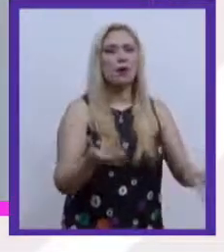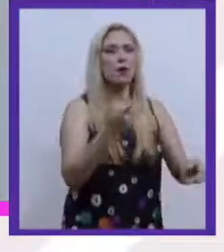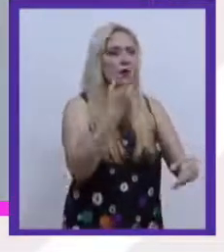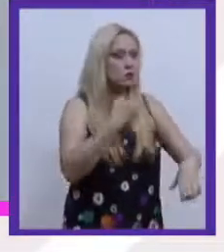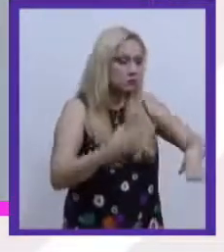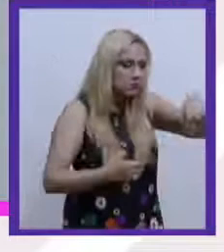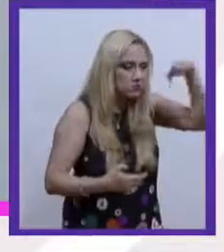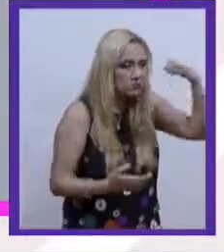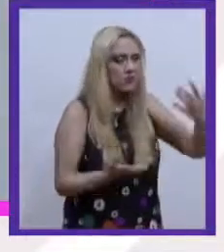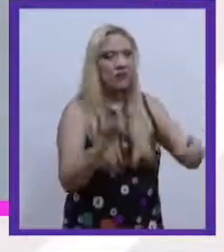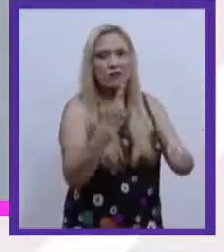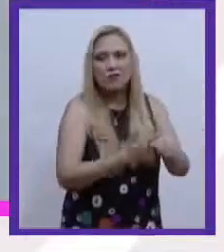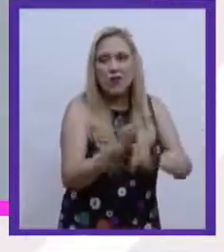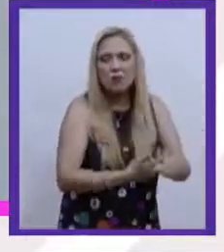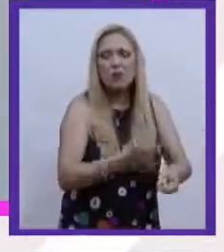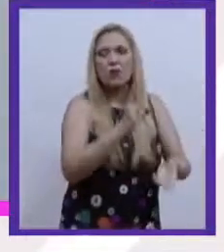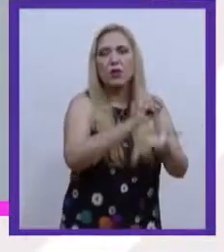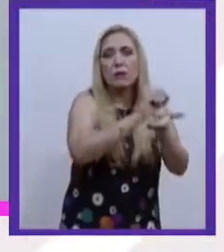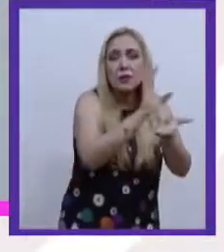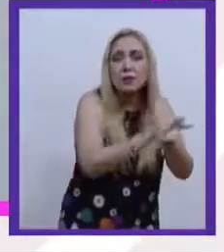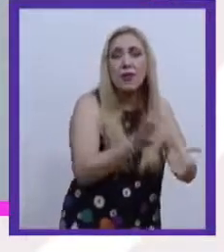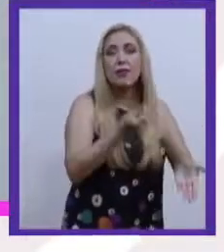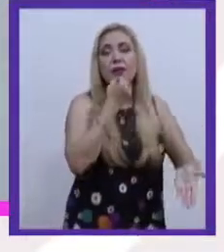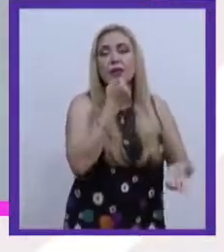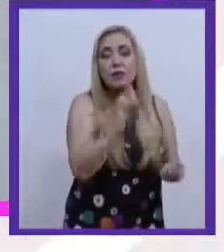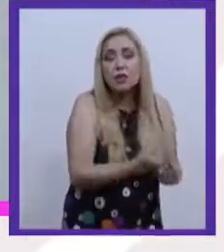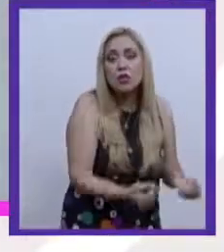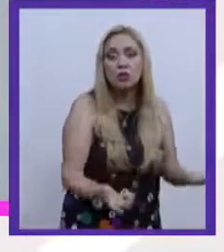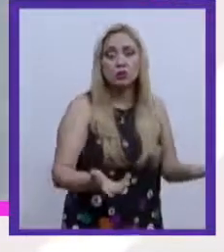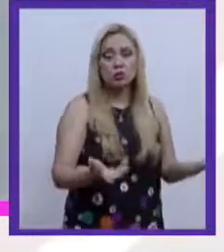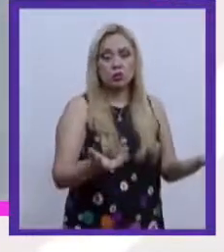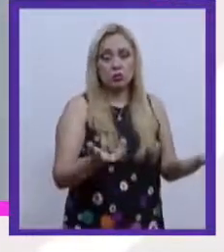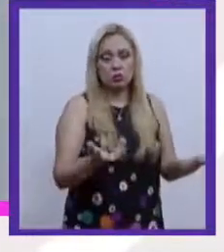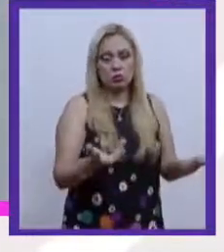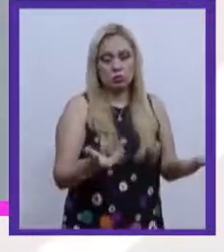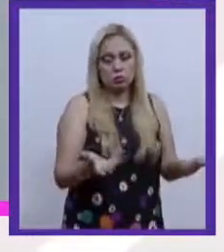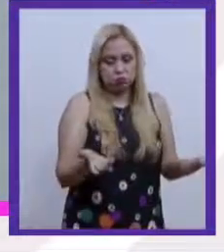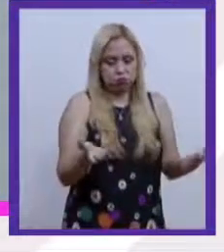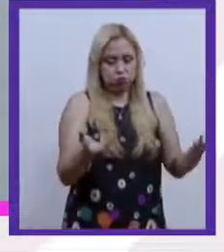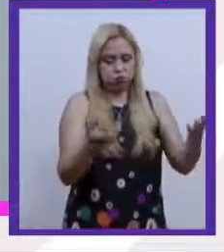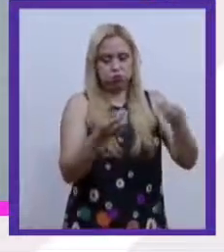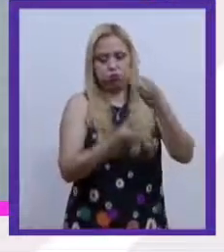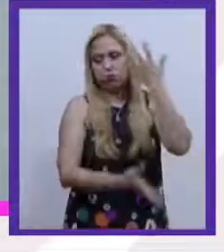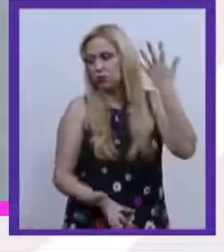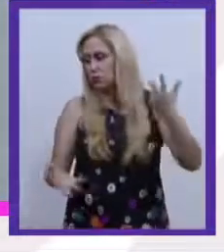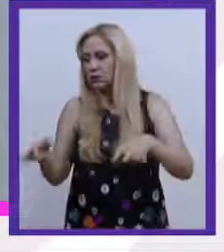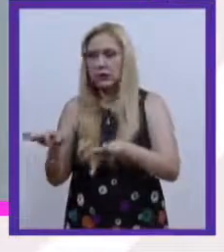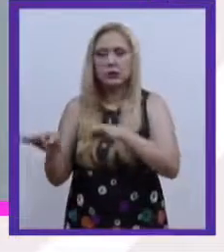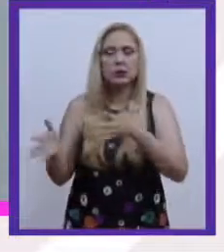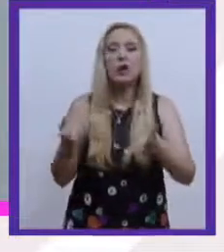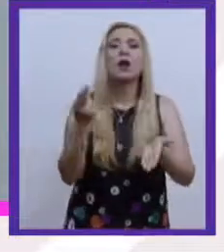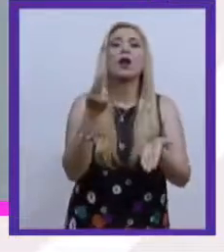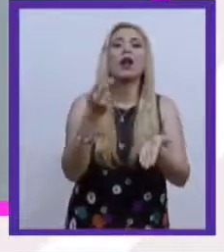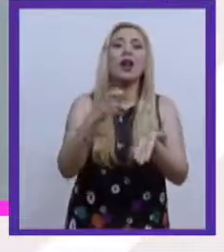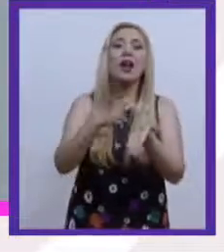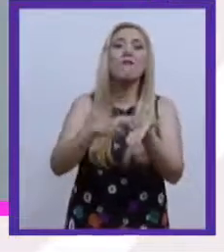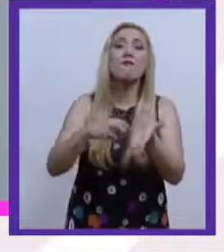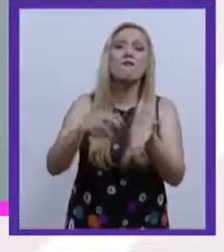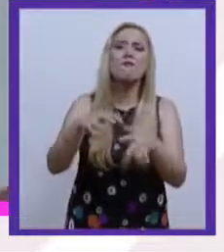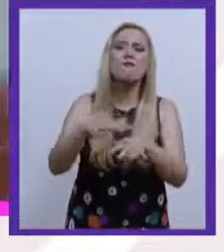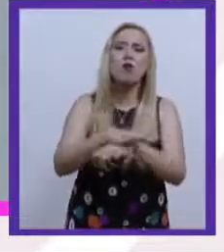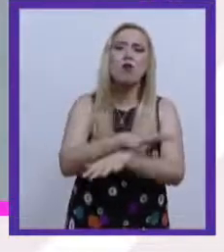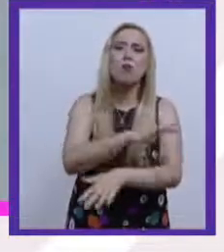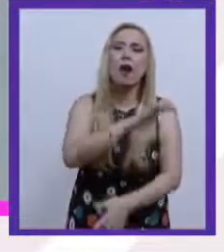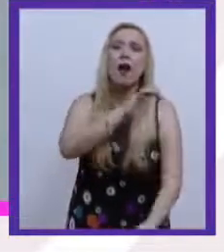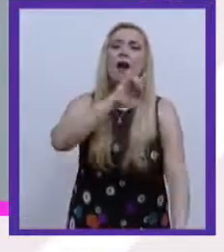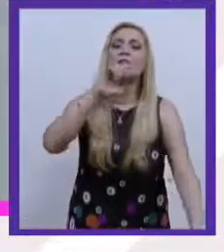adultos mayores, enfermos y demás, personas con discapacidad. Decía, pero necesitamos una reforma fiscal para eso, decía Arturo Herrera.